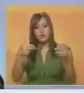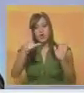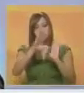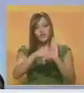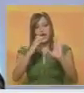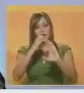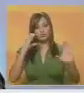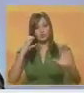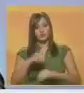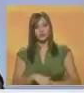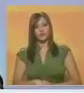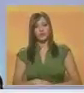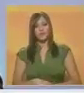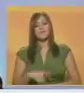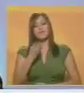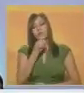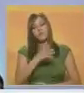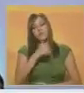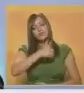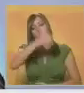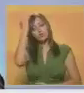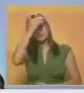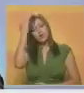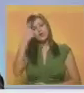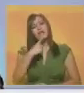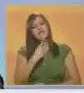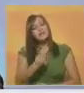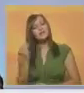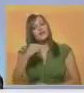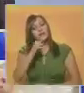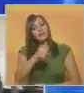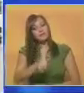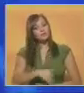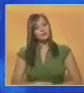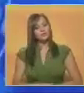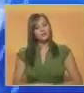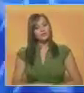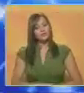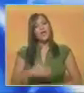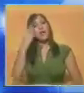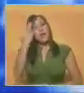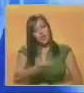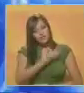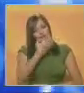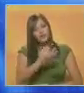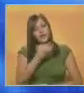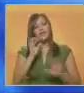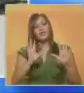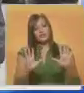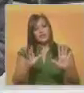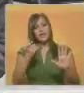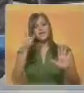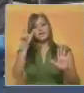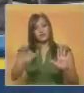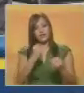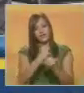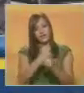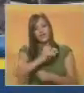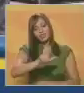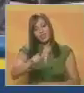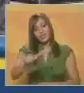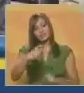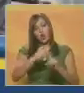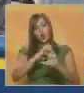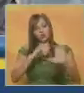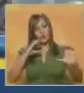transporte público nuestro compañero gustavo gómez morón nos tiene más información hola buenas tardes los choferes de al menos 10 líneas de taxi y carros por